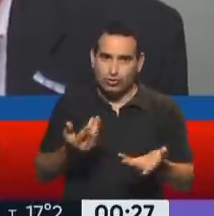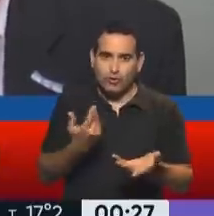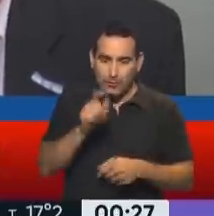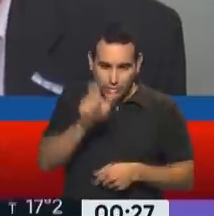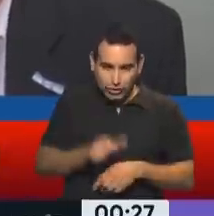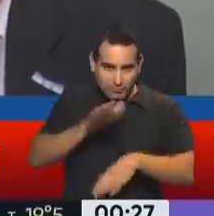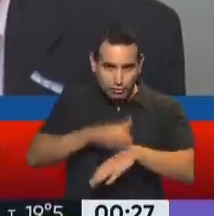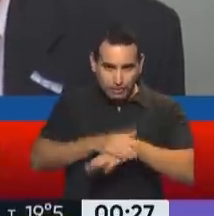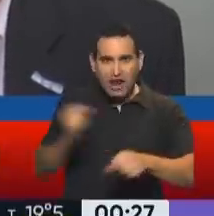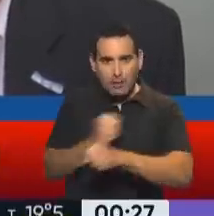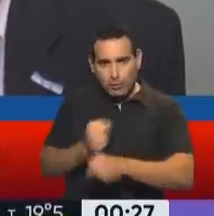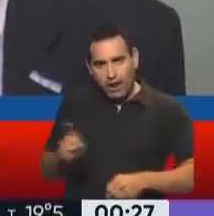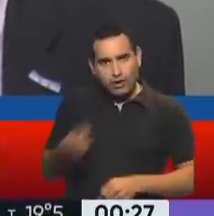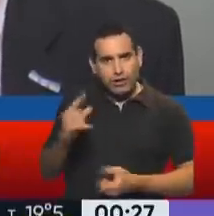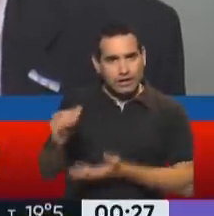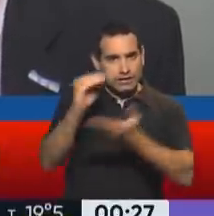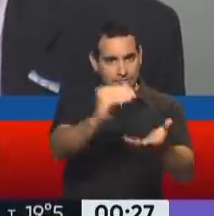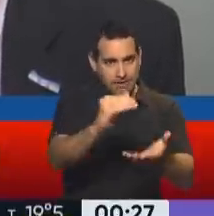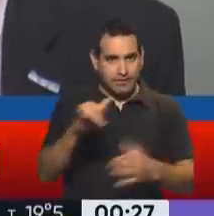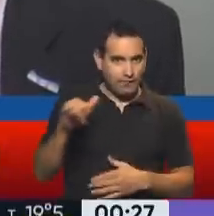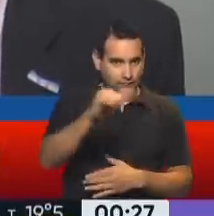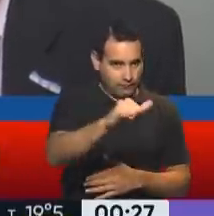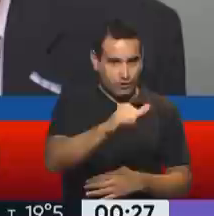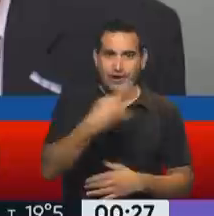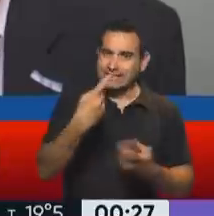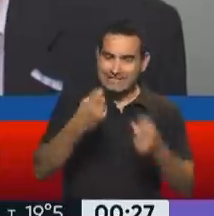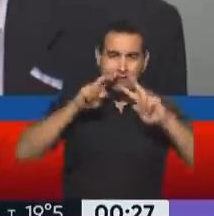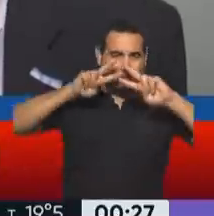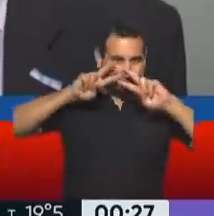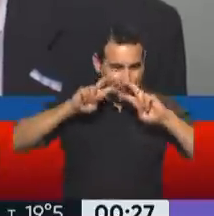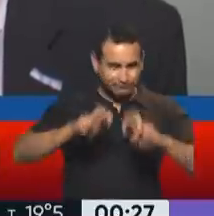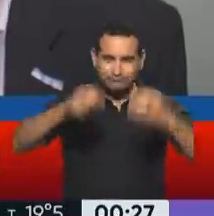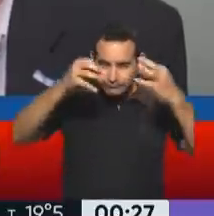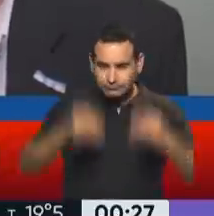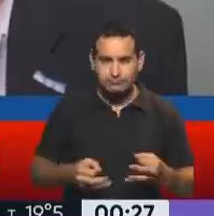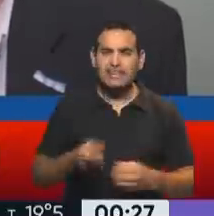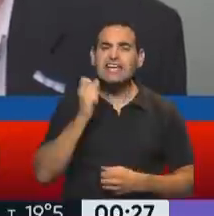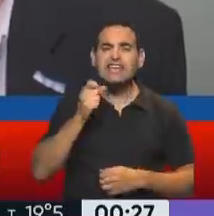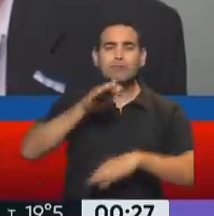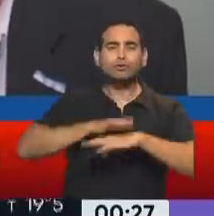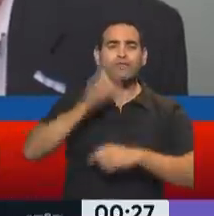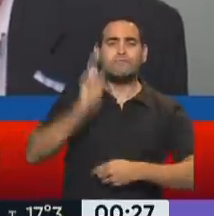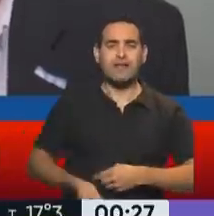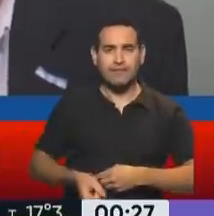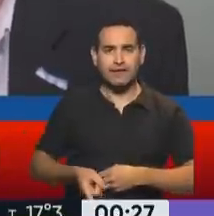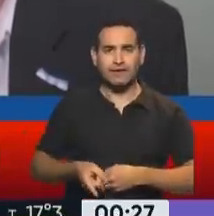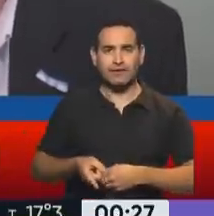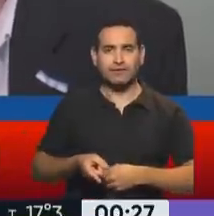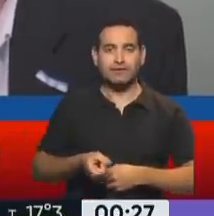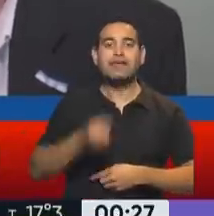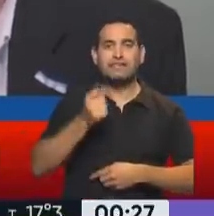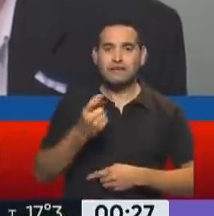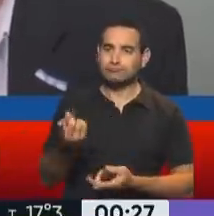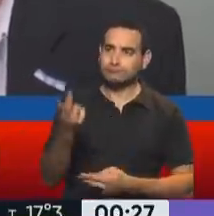haber autorizado la salida del país. Hay una investigación que tiene que arrancar sobre quién dio la orden y quién ejecutó